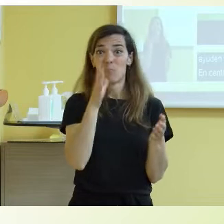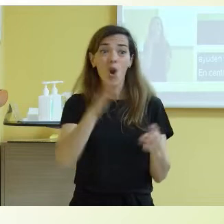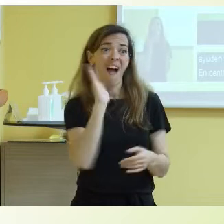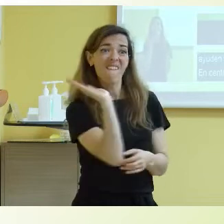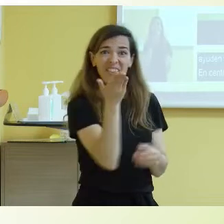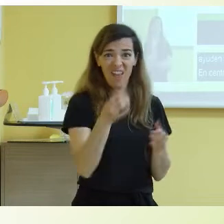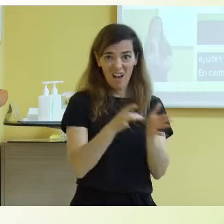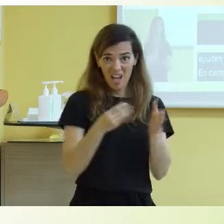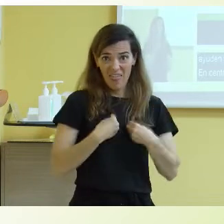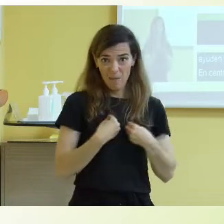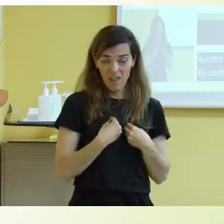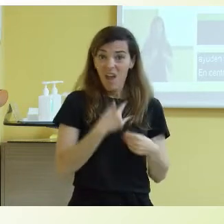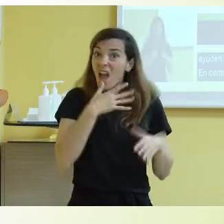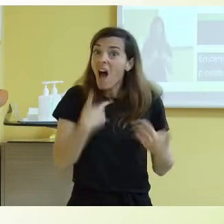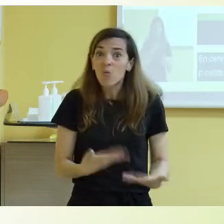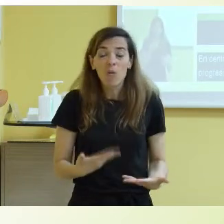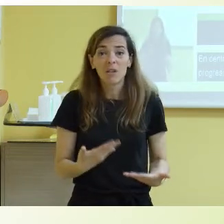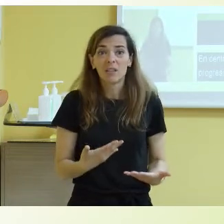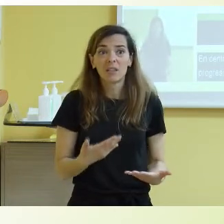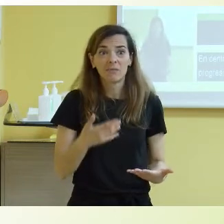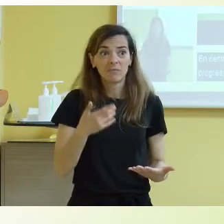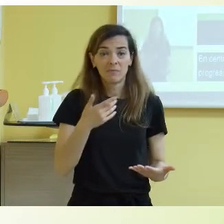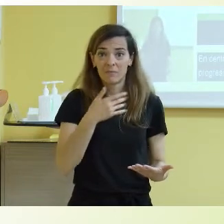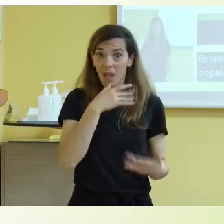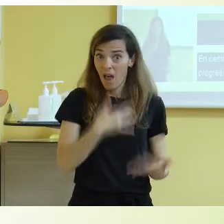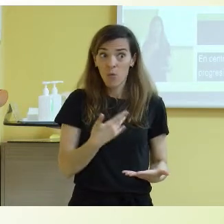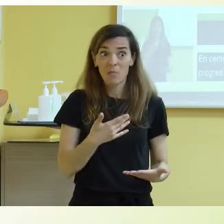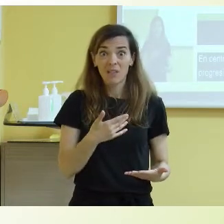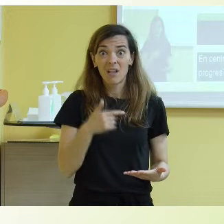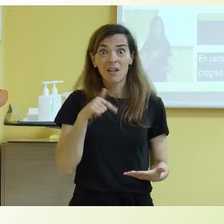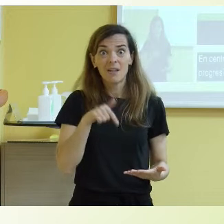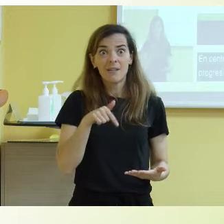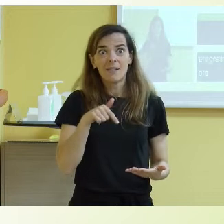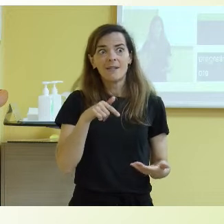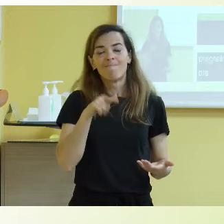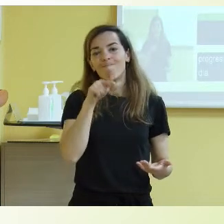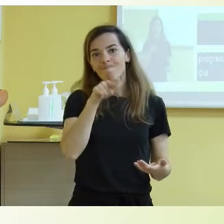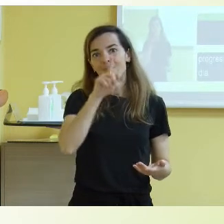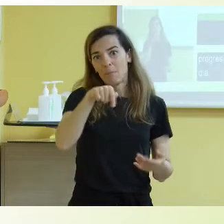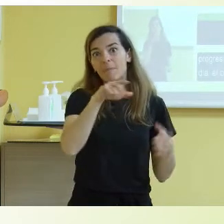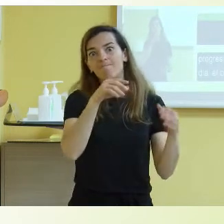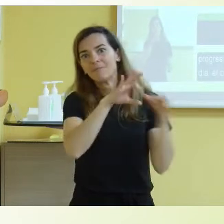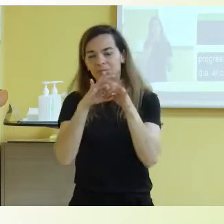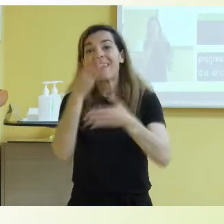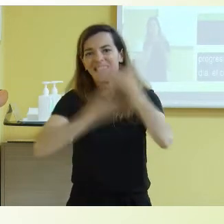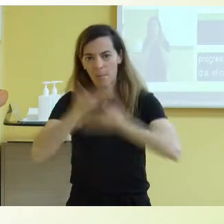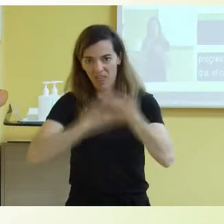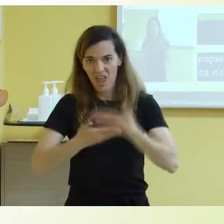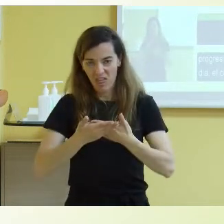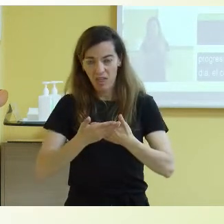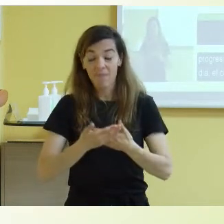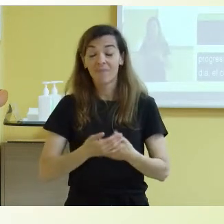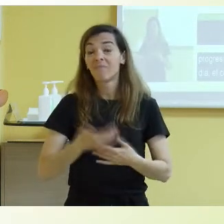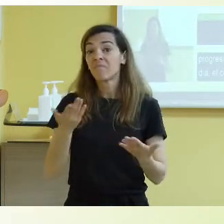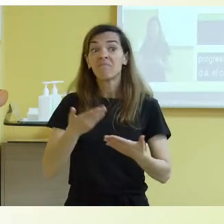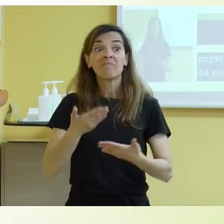sobre todo hoy en día el curso que nos conlleva aquí es el término de discapacidad. Discapacidad, que estoy